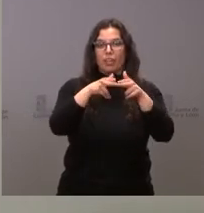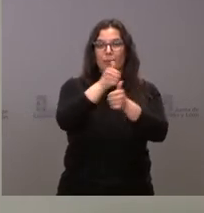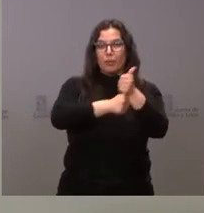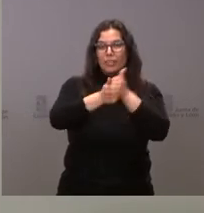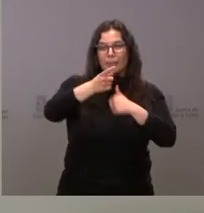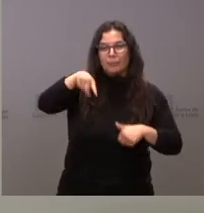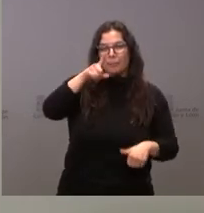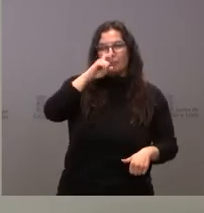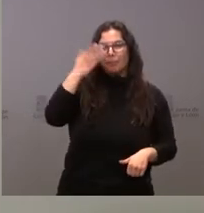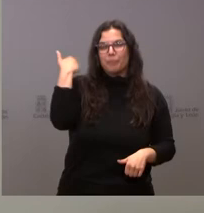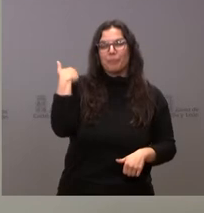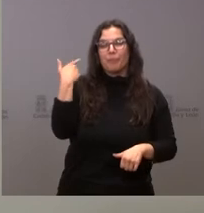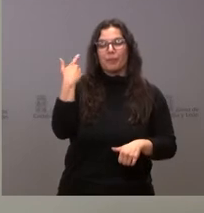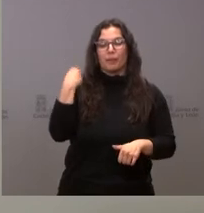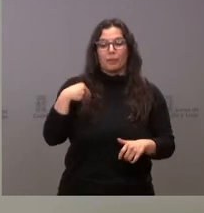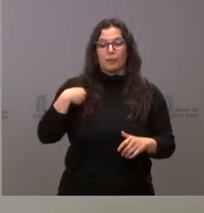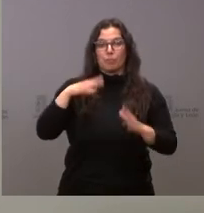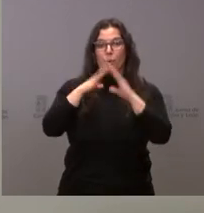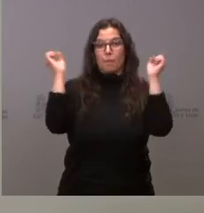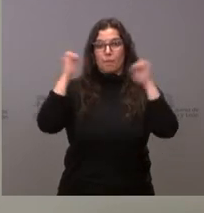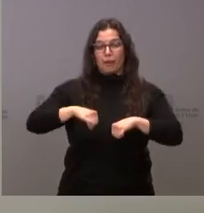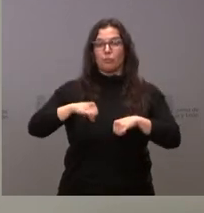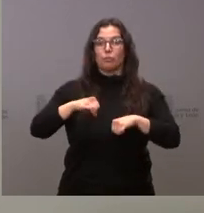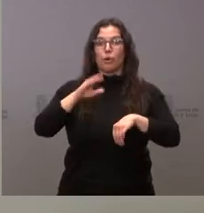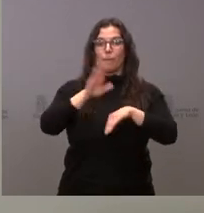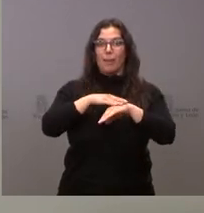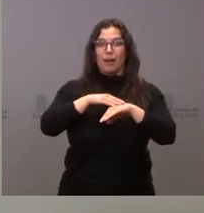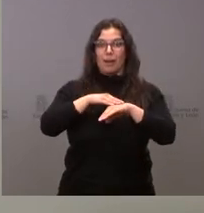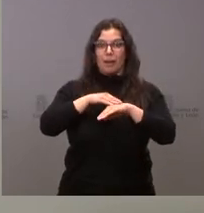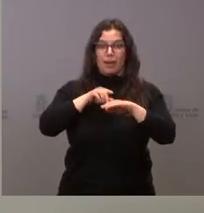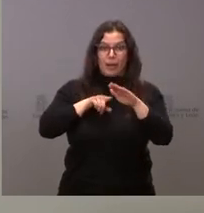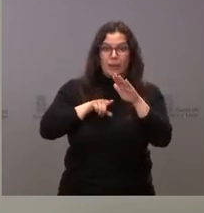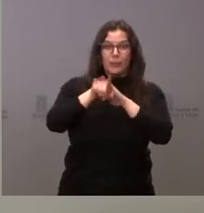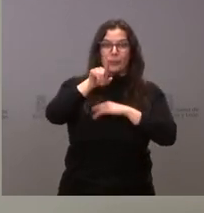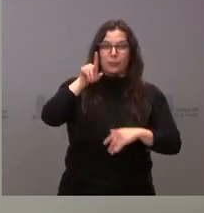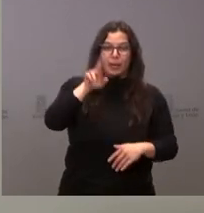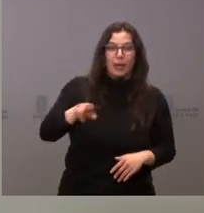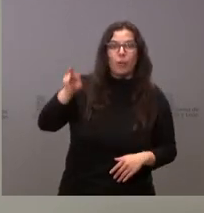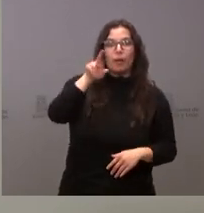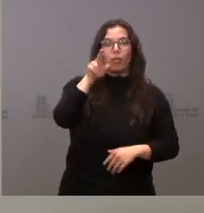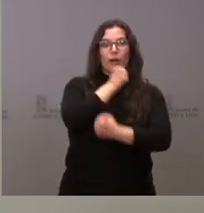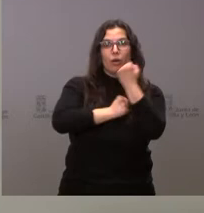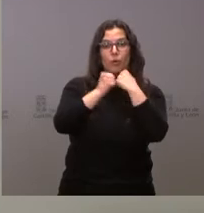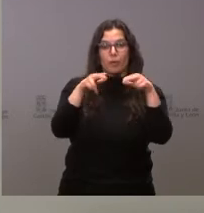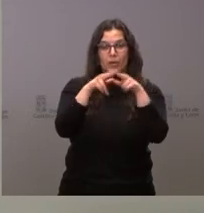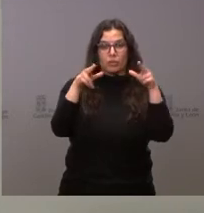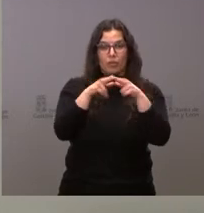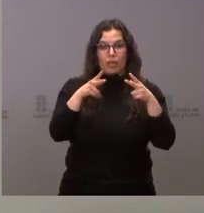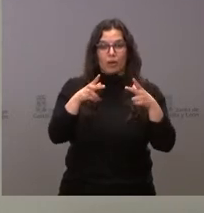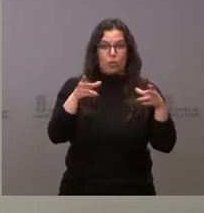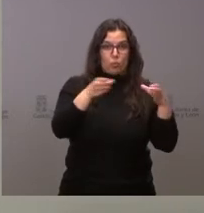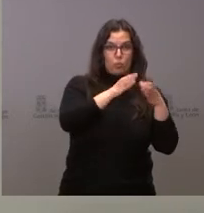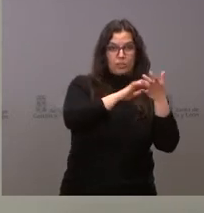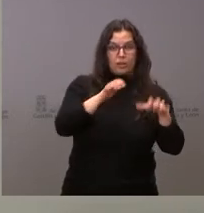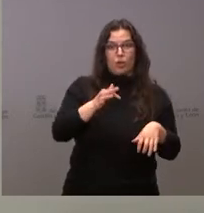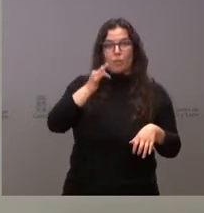uno de los puntos del pacto para la recuperación económica y social en castilla y león' que se formalizó entre la junta y